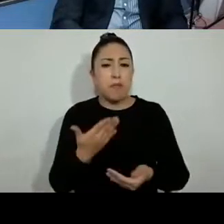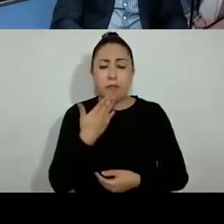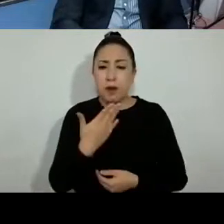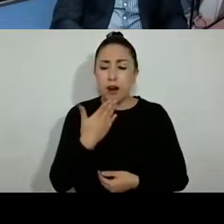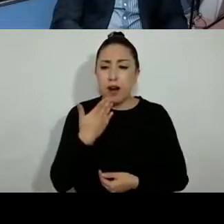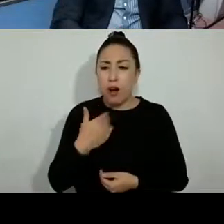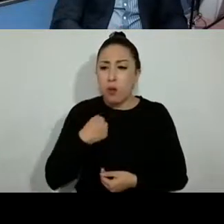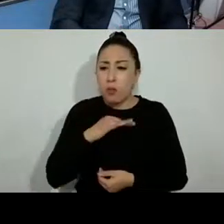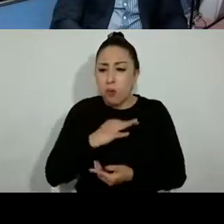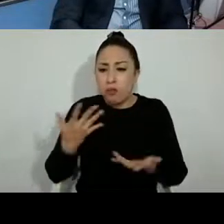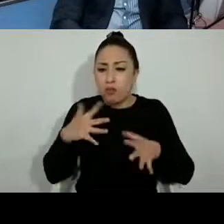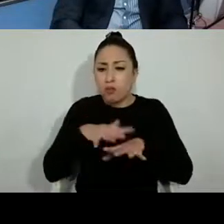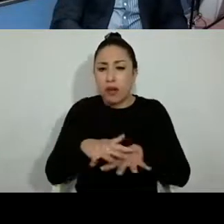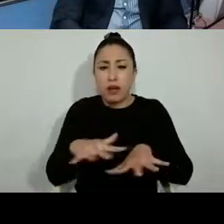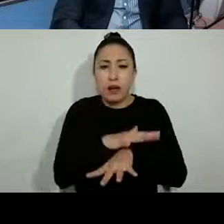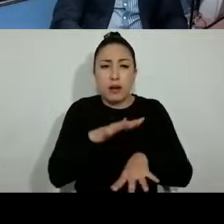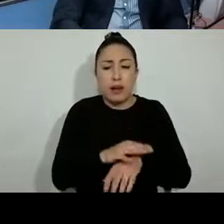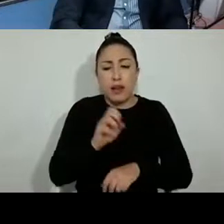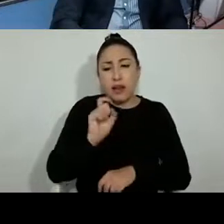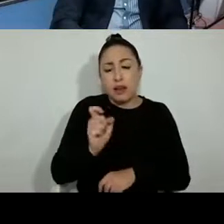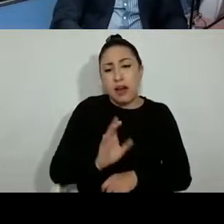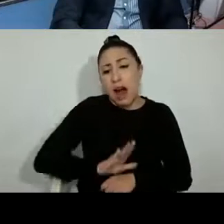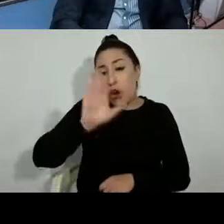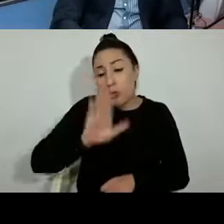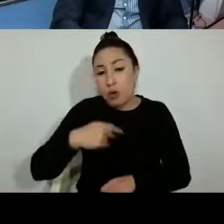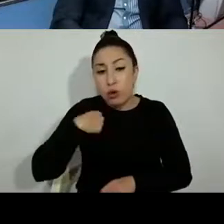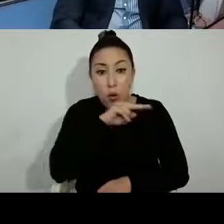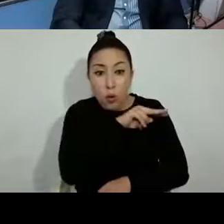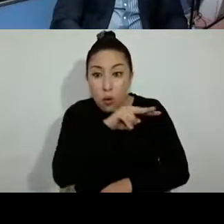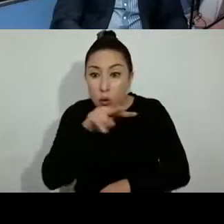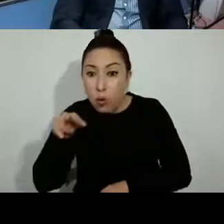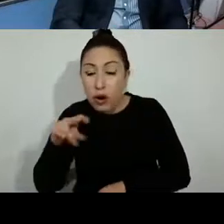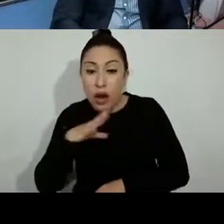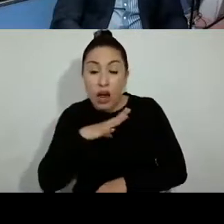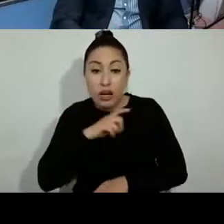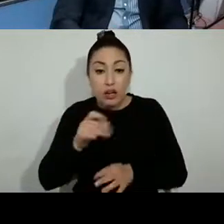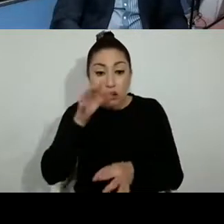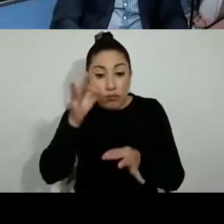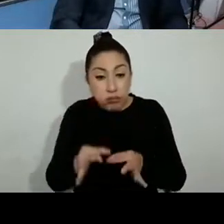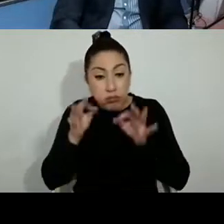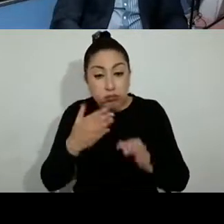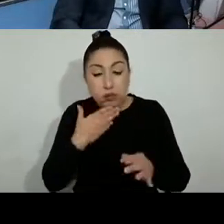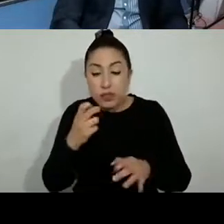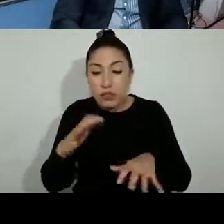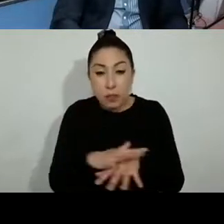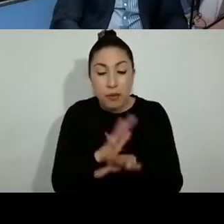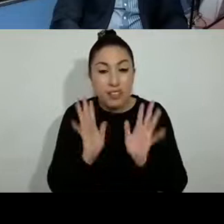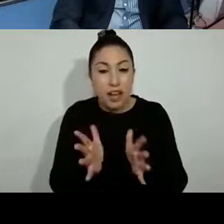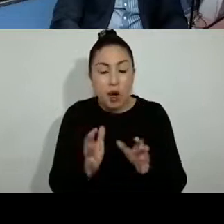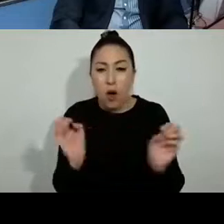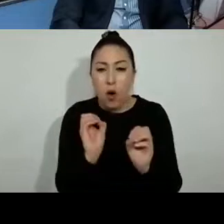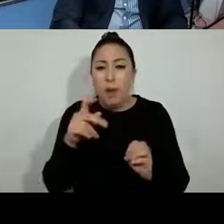cambios que seguramente ya no me van a tocar ver que culminen, pero que estoy